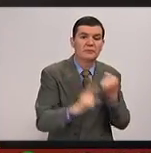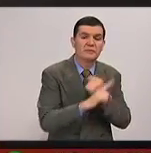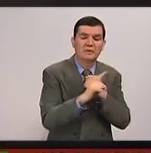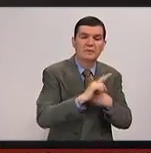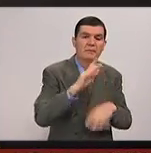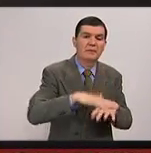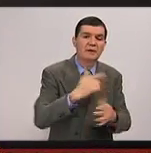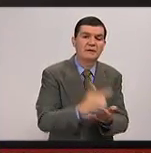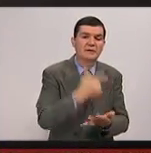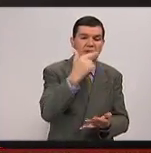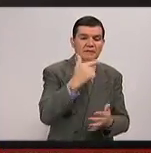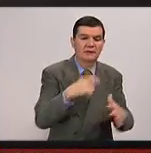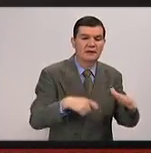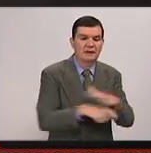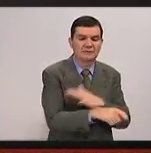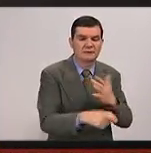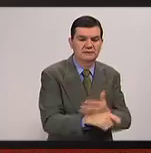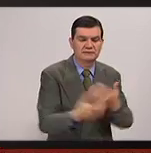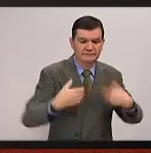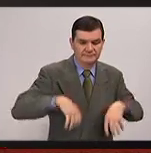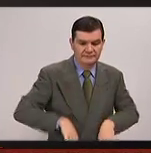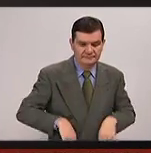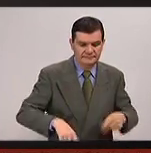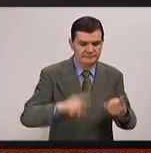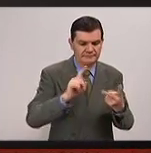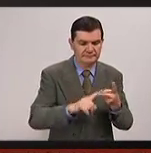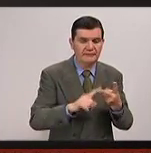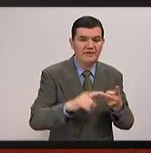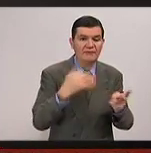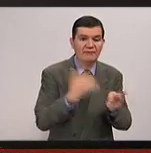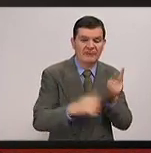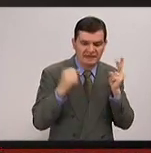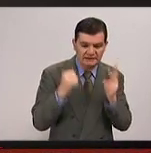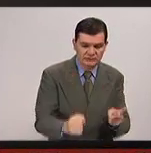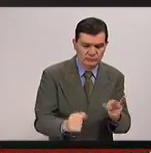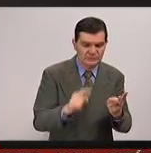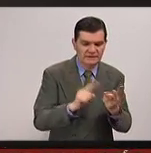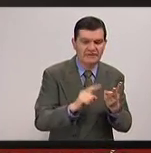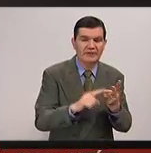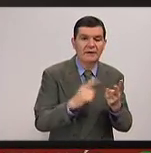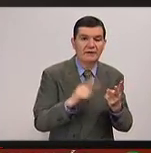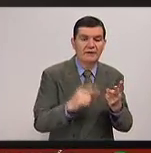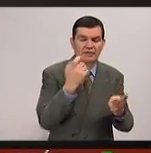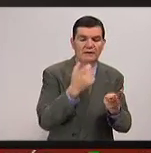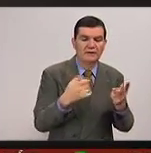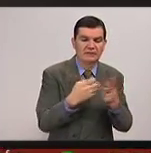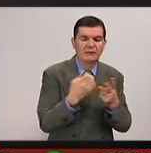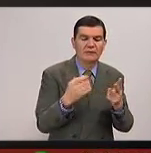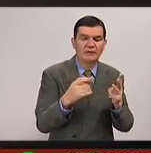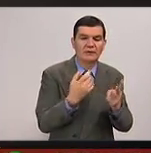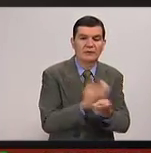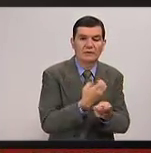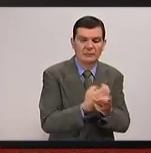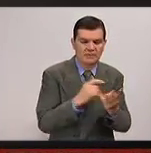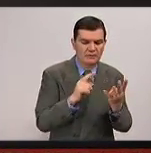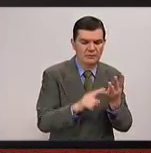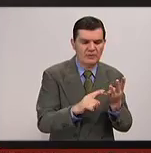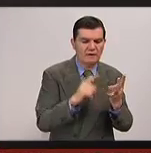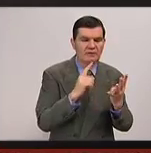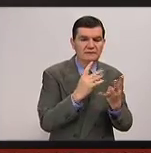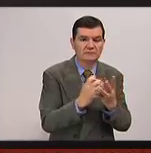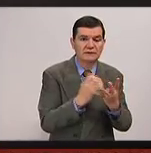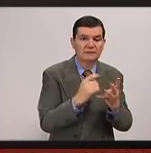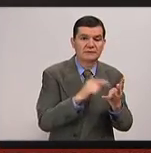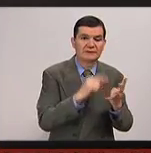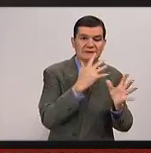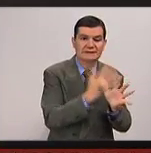más grave es la corrupción. En segundo lugar, la inseguridad. En tercer lugar, la situación económica. Y cuarto y quinto lugar